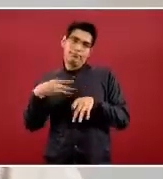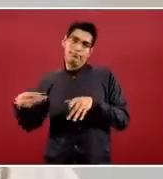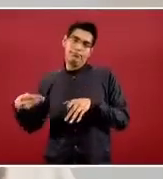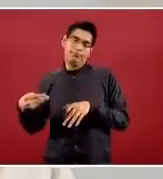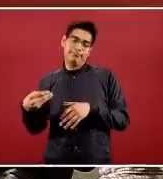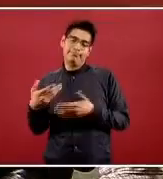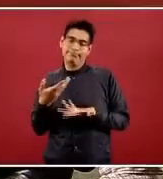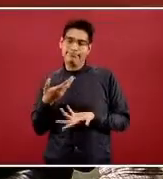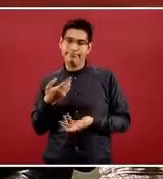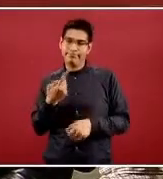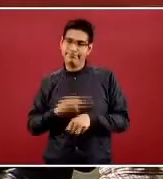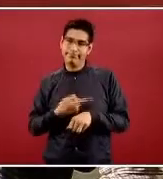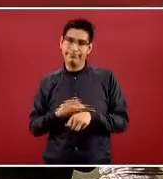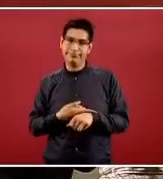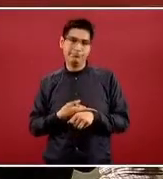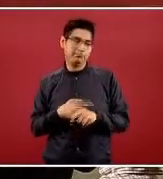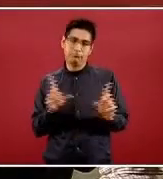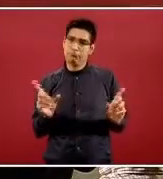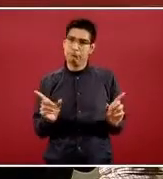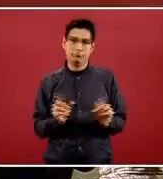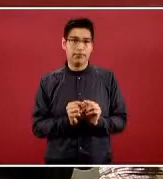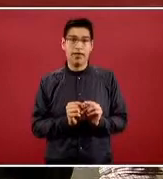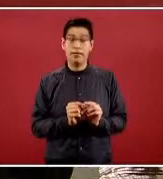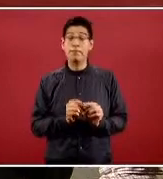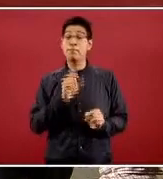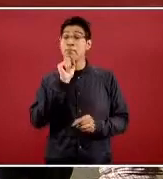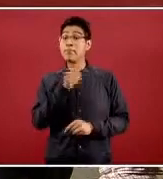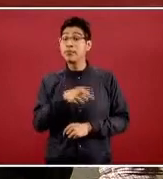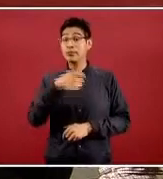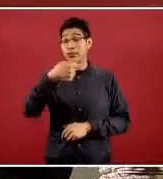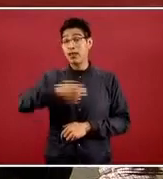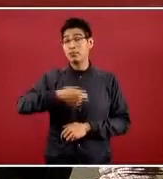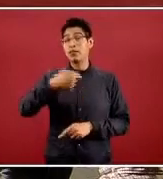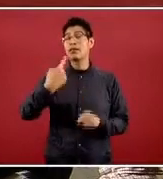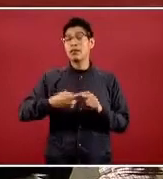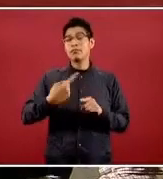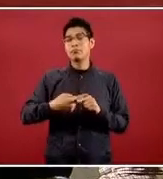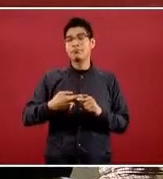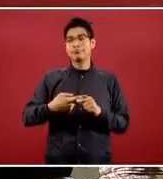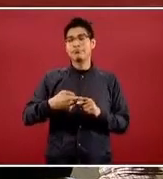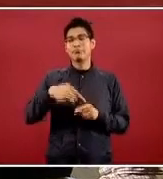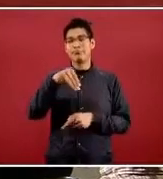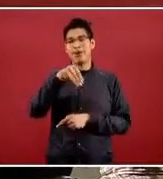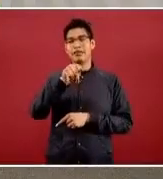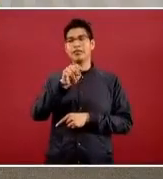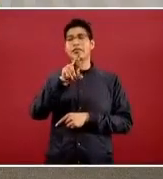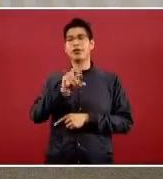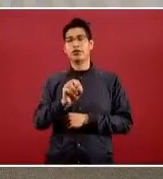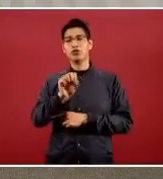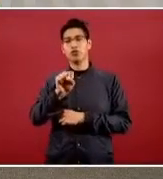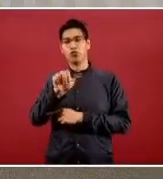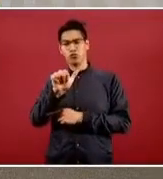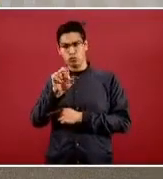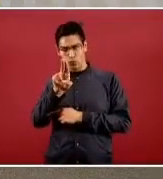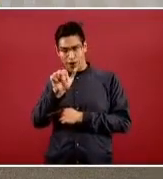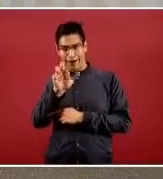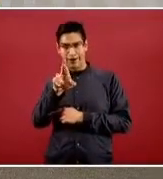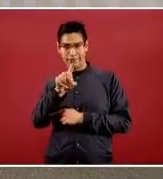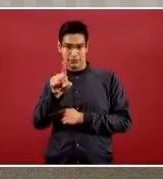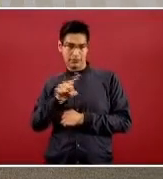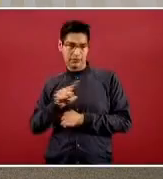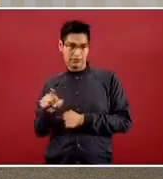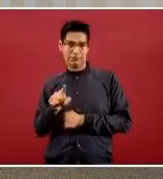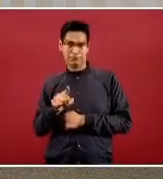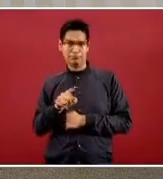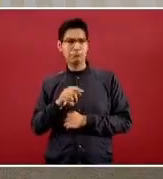señor subsecretario. Un saludo del maestro Zoé Robledo, que está muy atento a poder cumplir las disposiciones